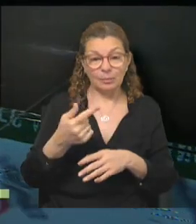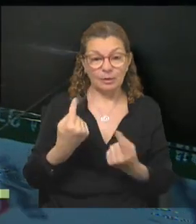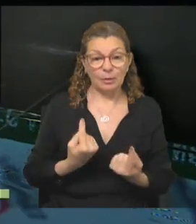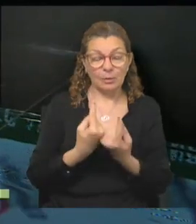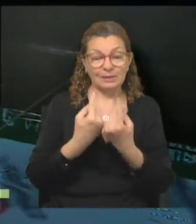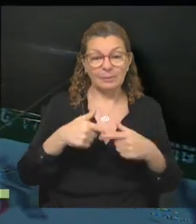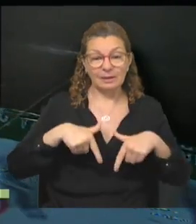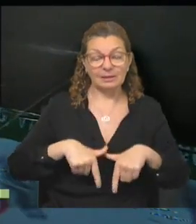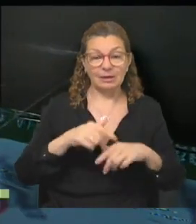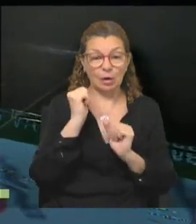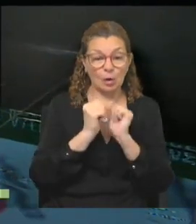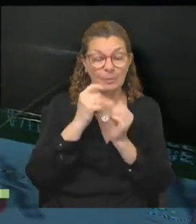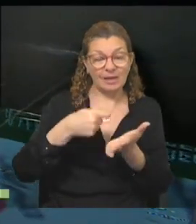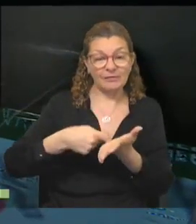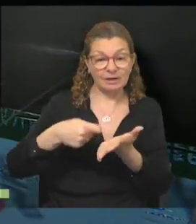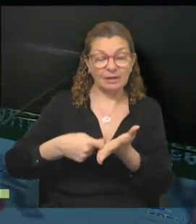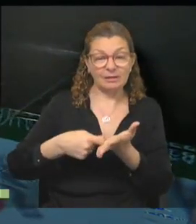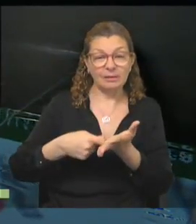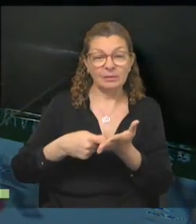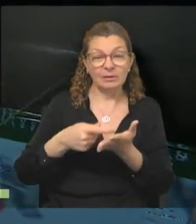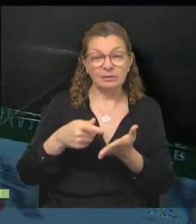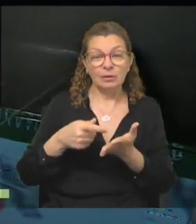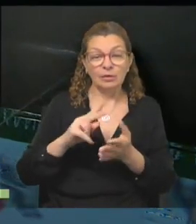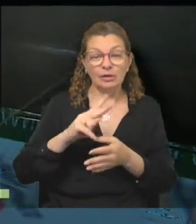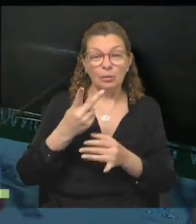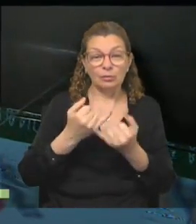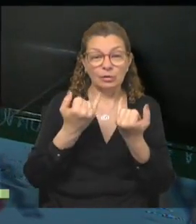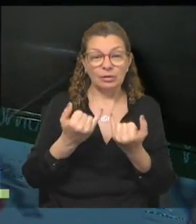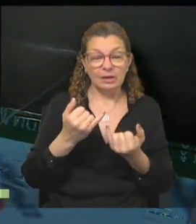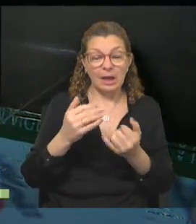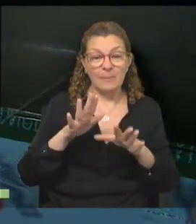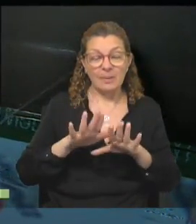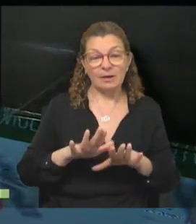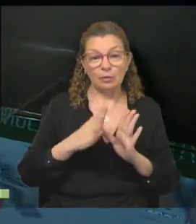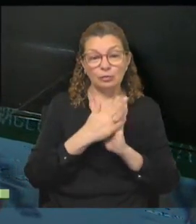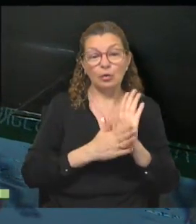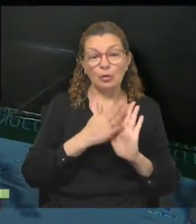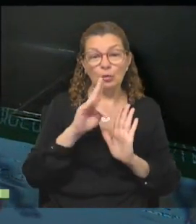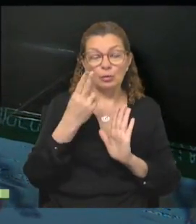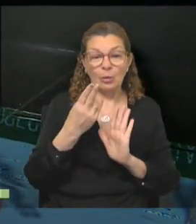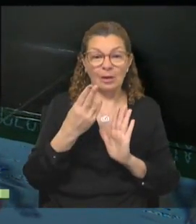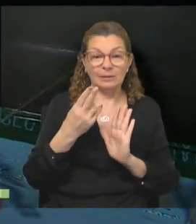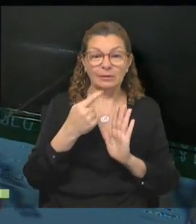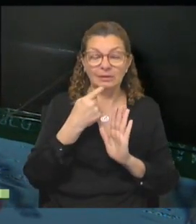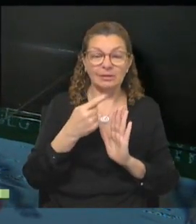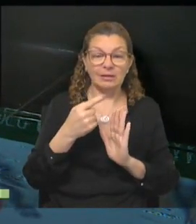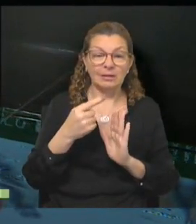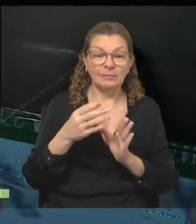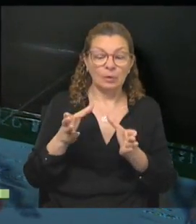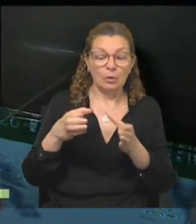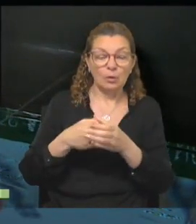Ministerio de economía y finanzas esto en el marco del segundo día de paro nacional de la educación convocado por eh